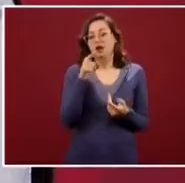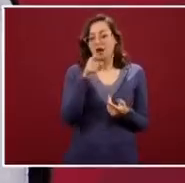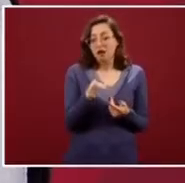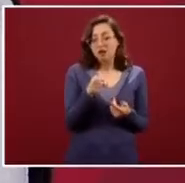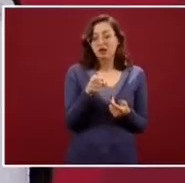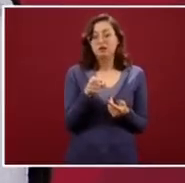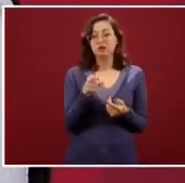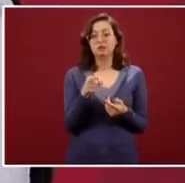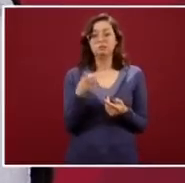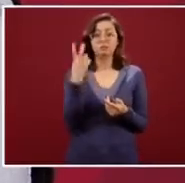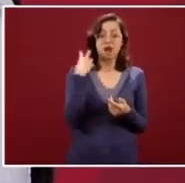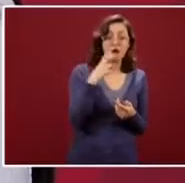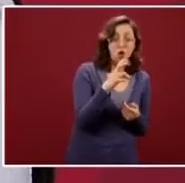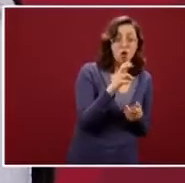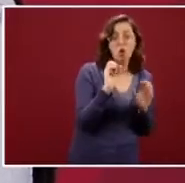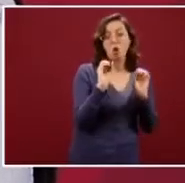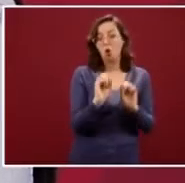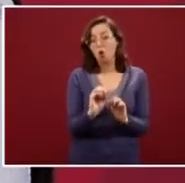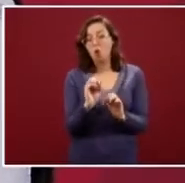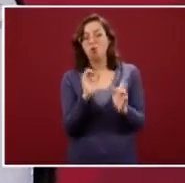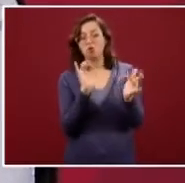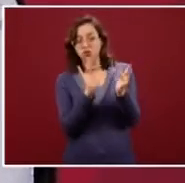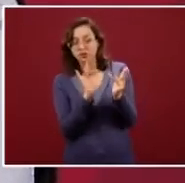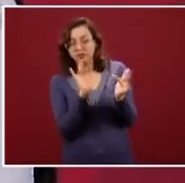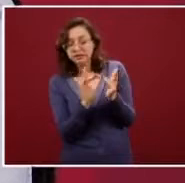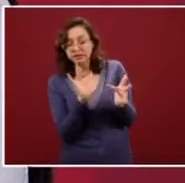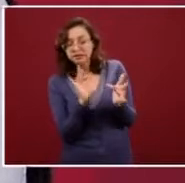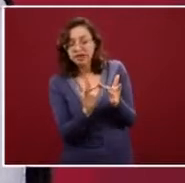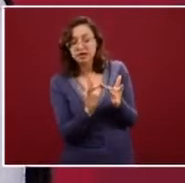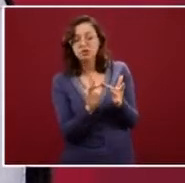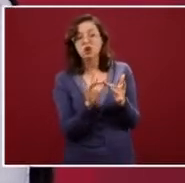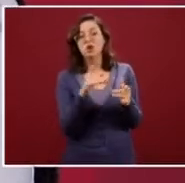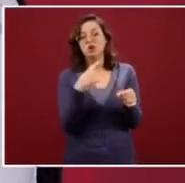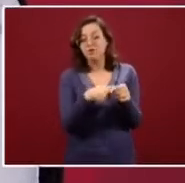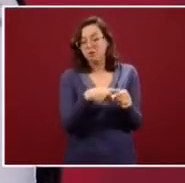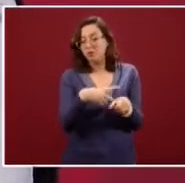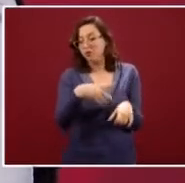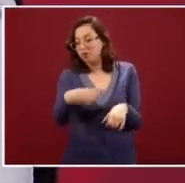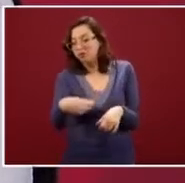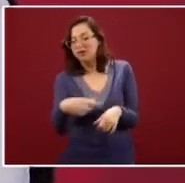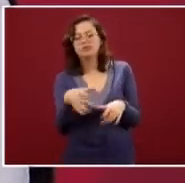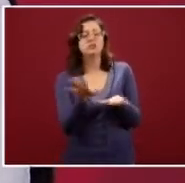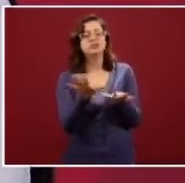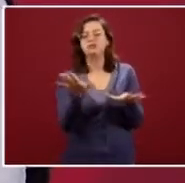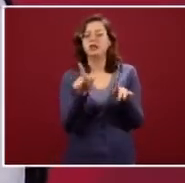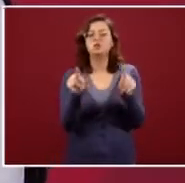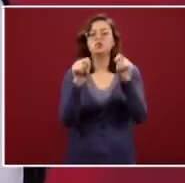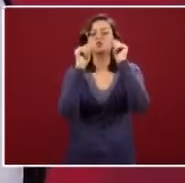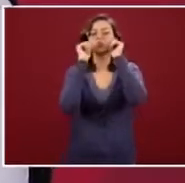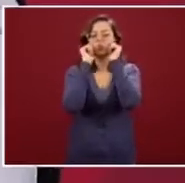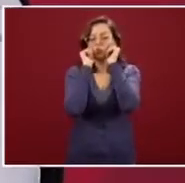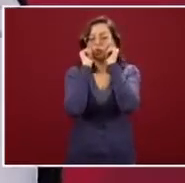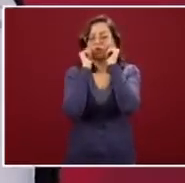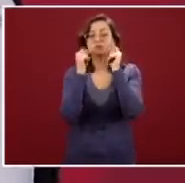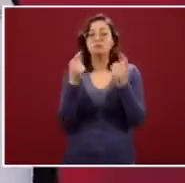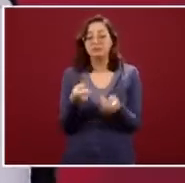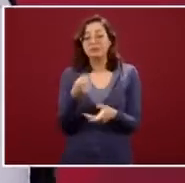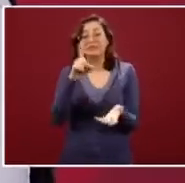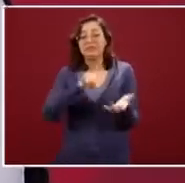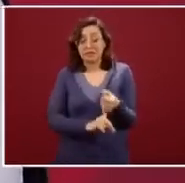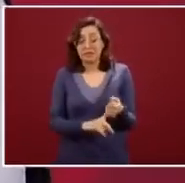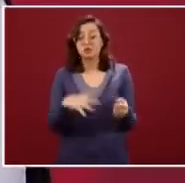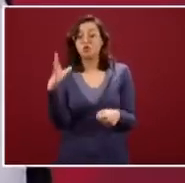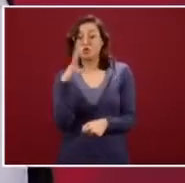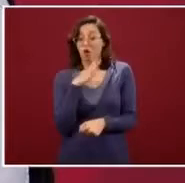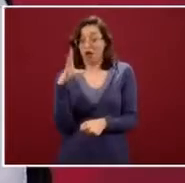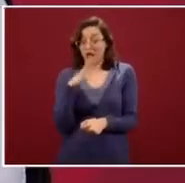o no contacto con algún caso confirmado o bajo estudio, pero realmente se enfoca en saber si tienen presencia de